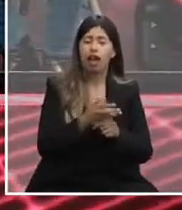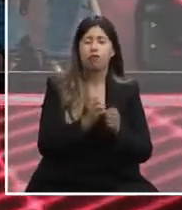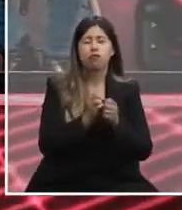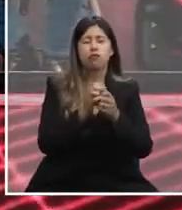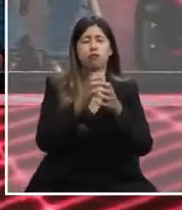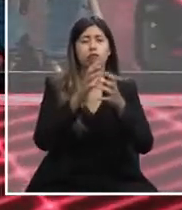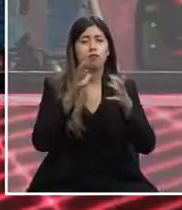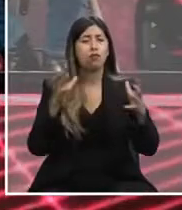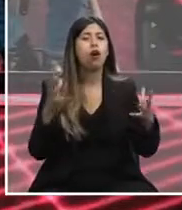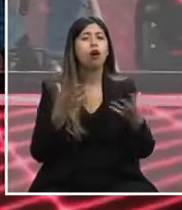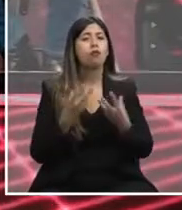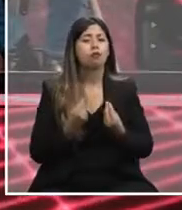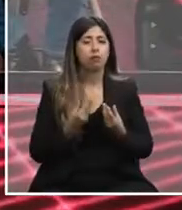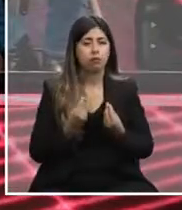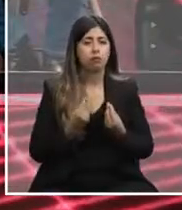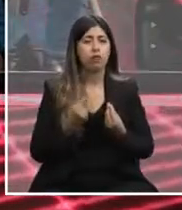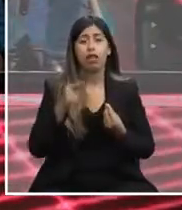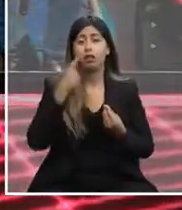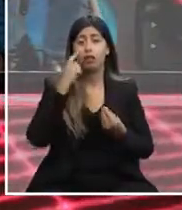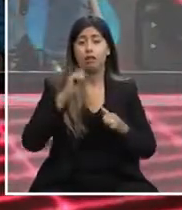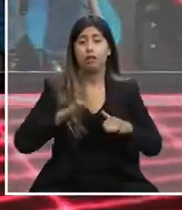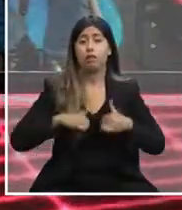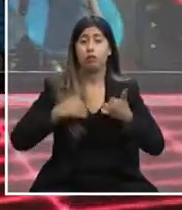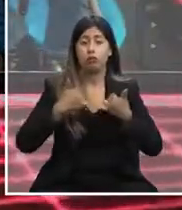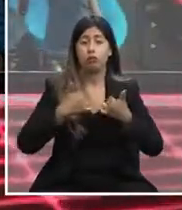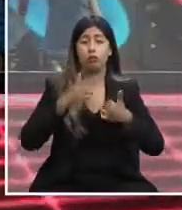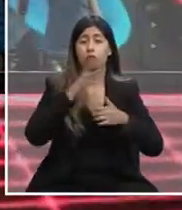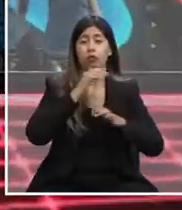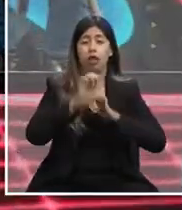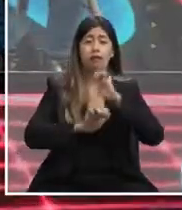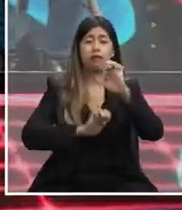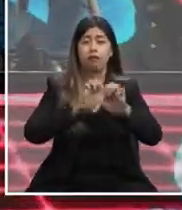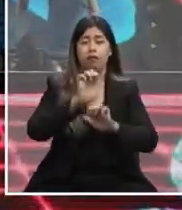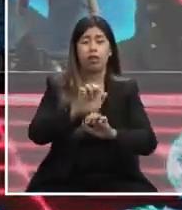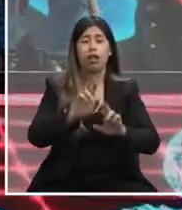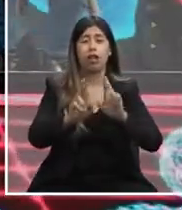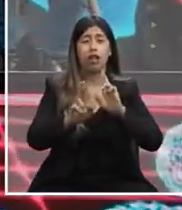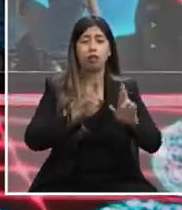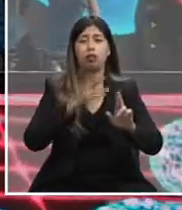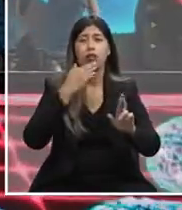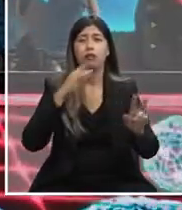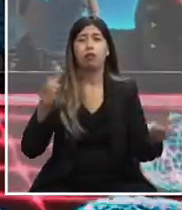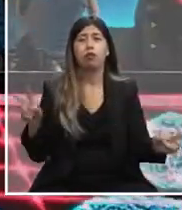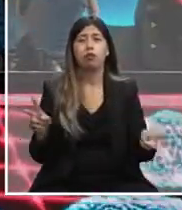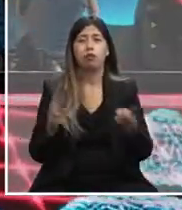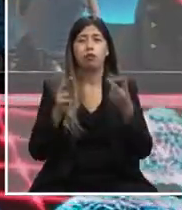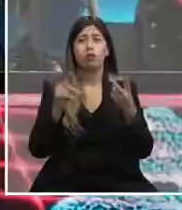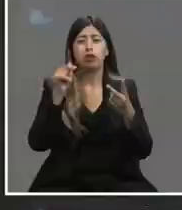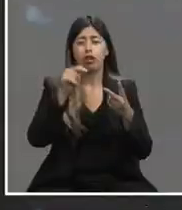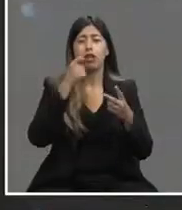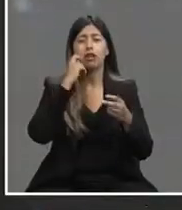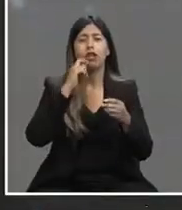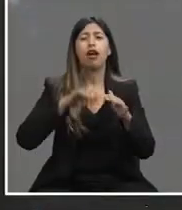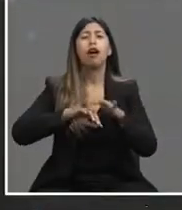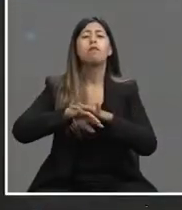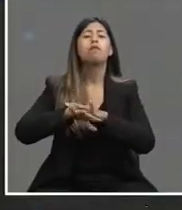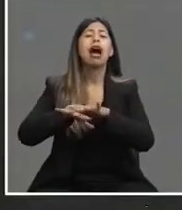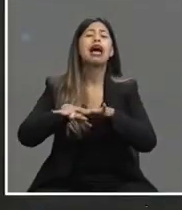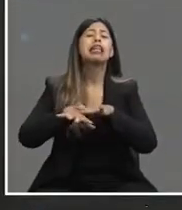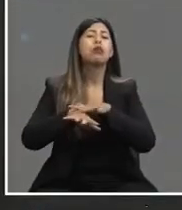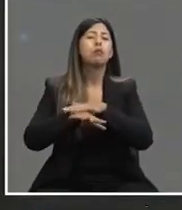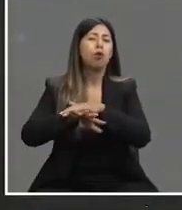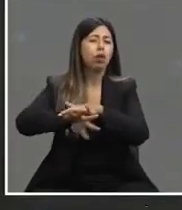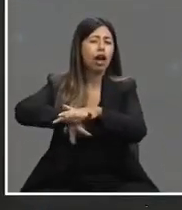para generar ese miedo, y eso es voluntario, eso no tiene nada que ver con la evolución y no tiene nada que ver con la supervivencia. Ahí estamos manipulando, en pocas palabras, ¿verdad?